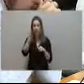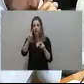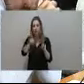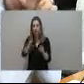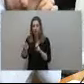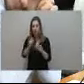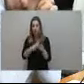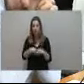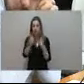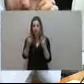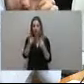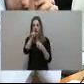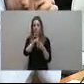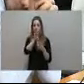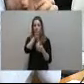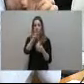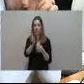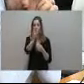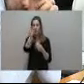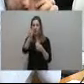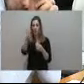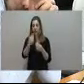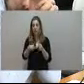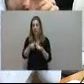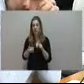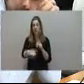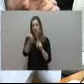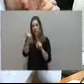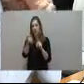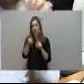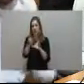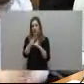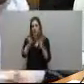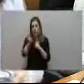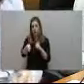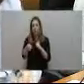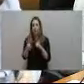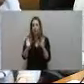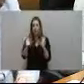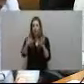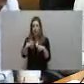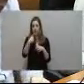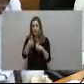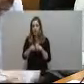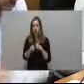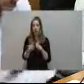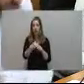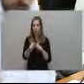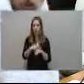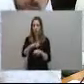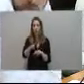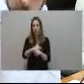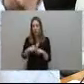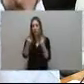Pública 2014/24, aprobada por el Parlamento Europeo y el Consejo, señala que la contratación pública desempeña un papel clave en la Estrategia